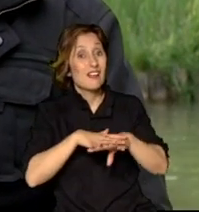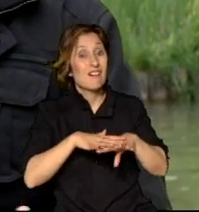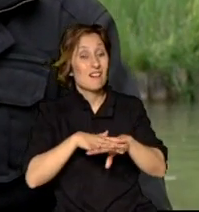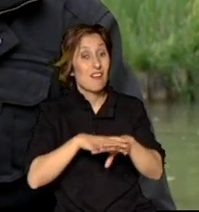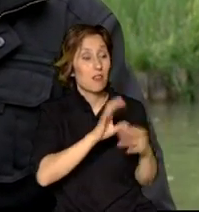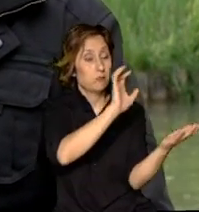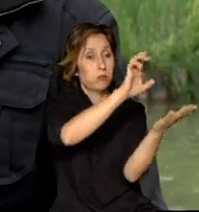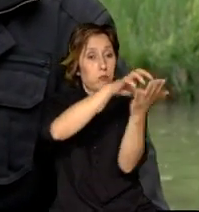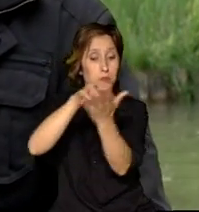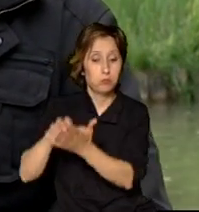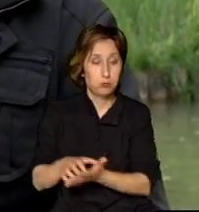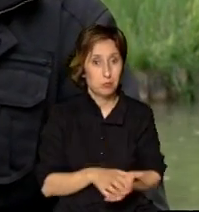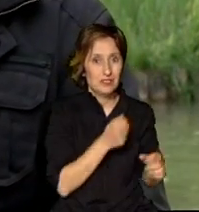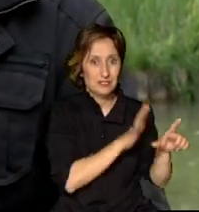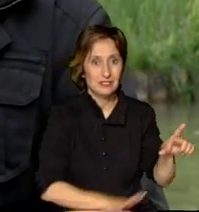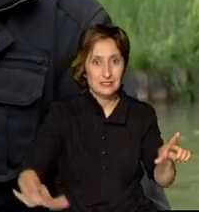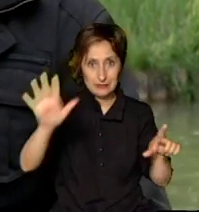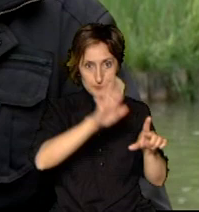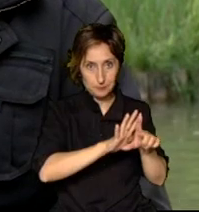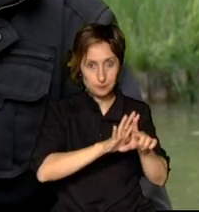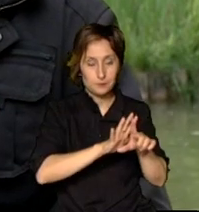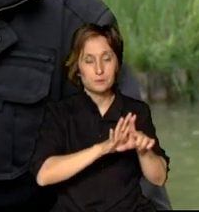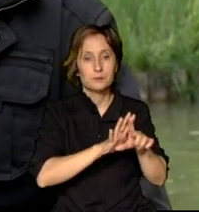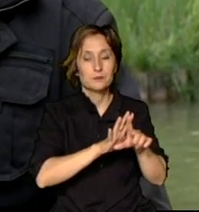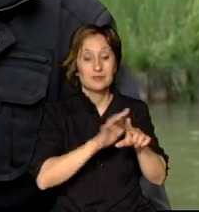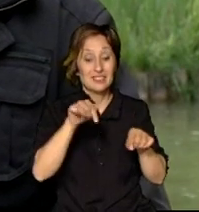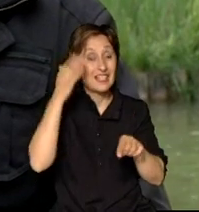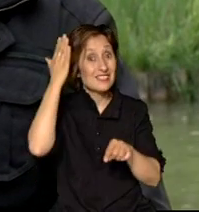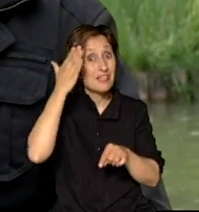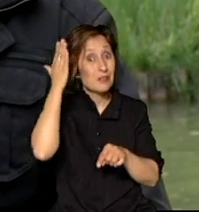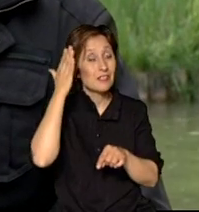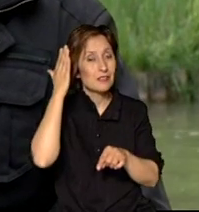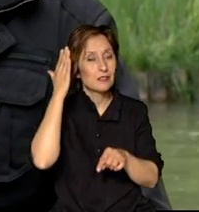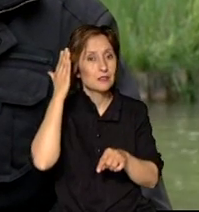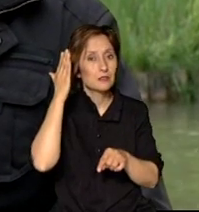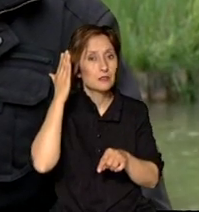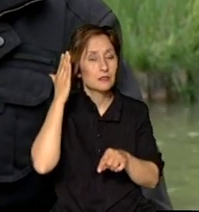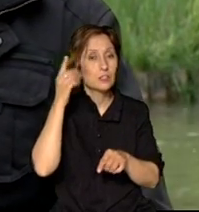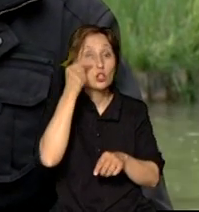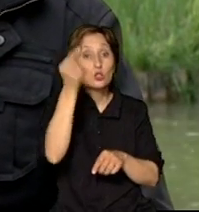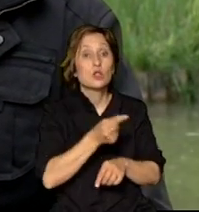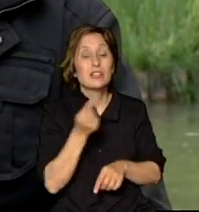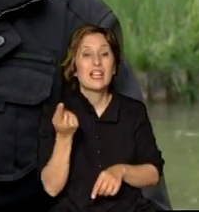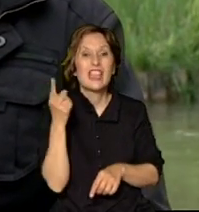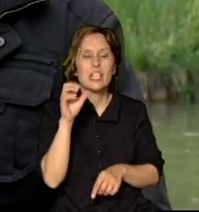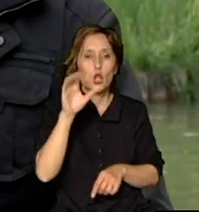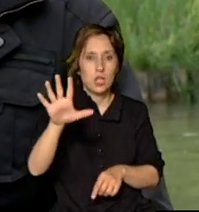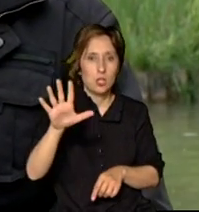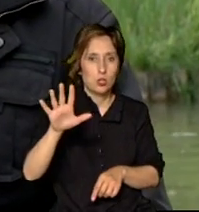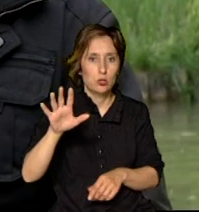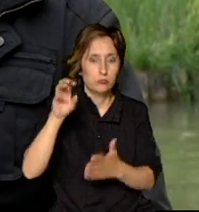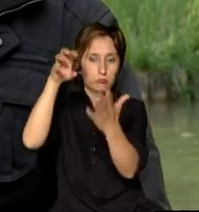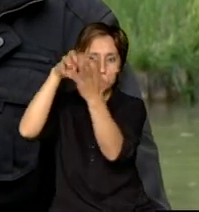estaciones desplegada por todo el territorio nacional. En concreto, aquí en Navarra tenemos un total de 105 estaciones. De